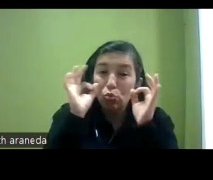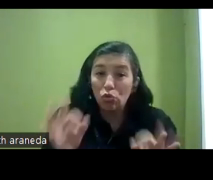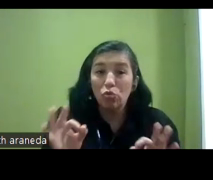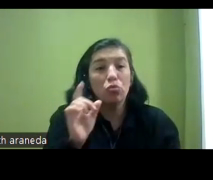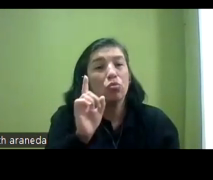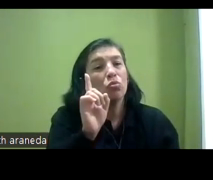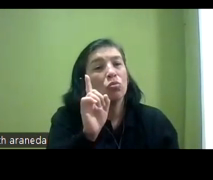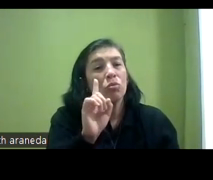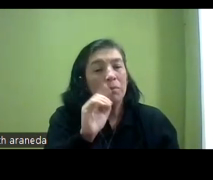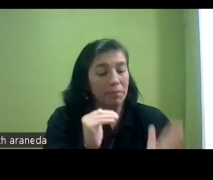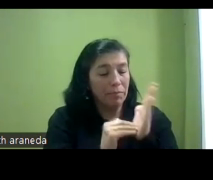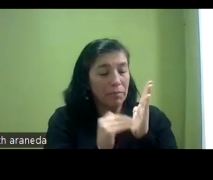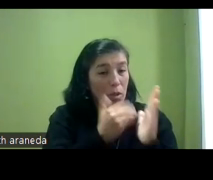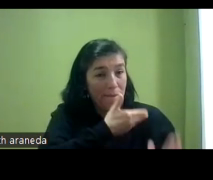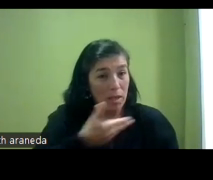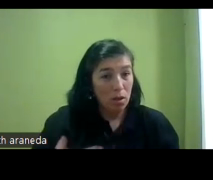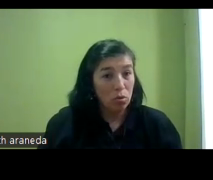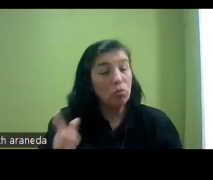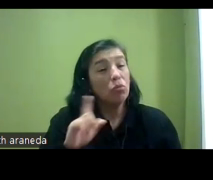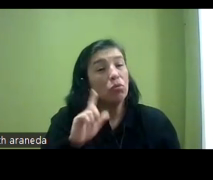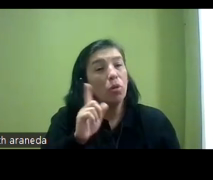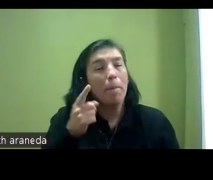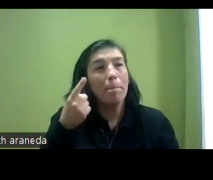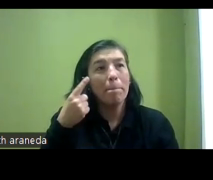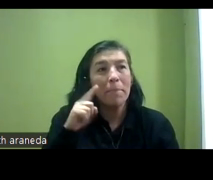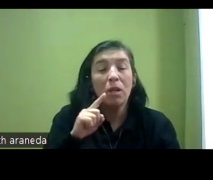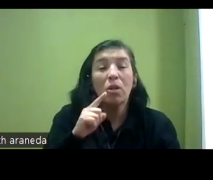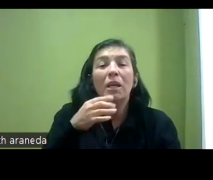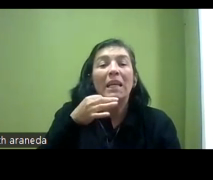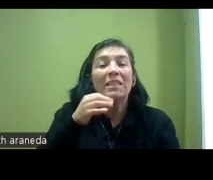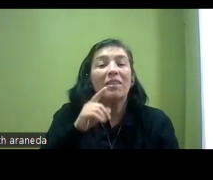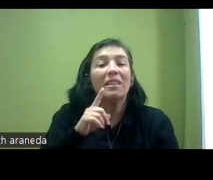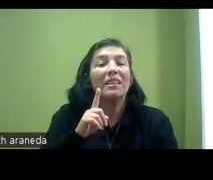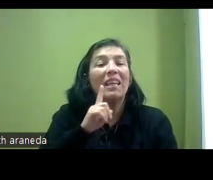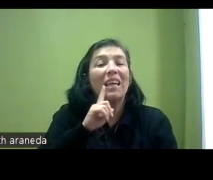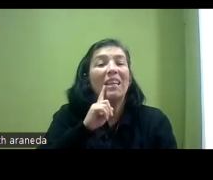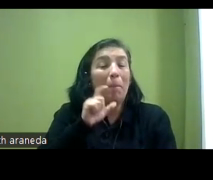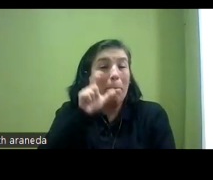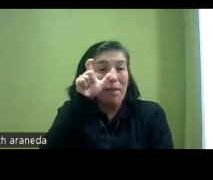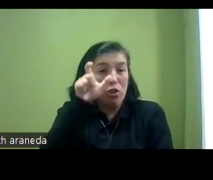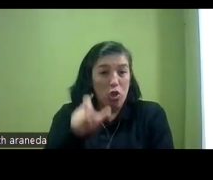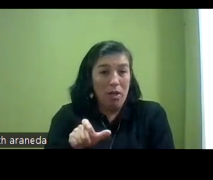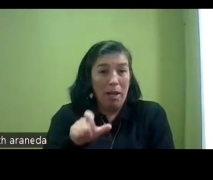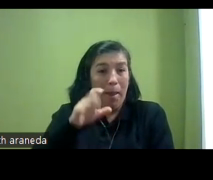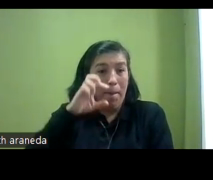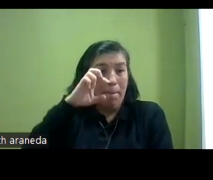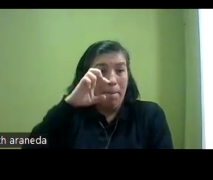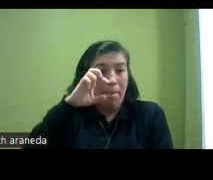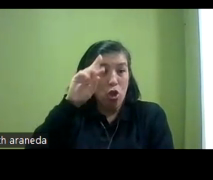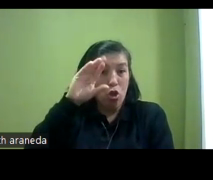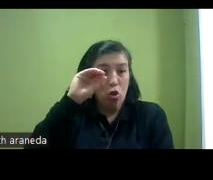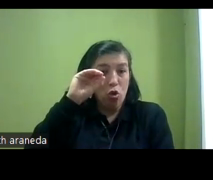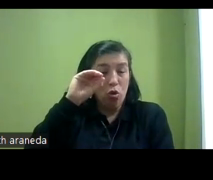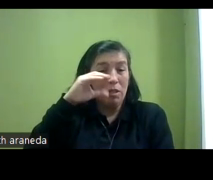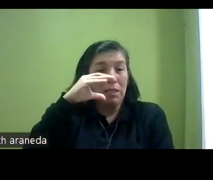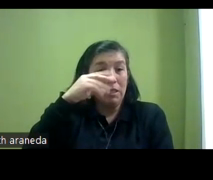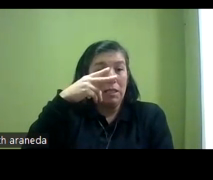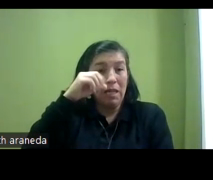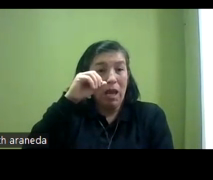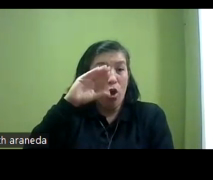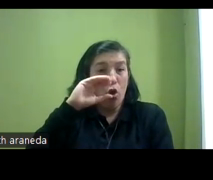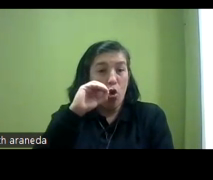de nivel estatal, sino que es el señor étnico, en este caso Pedro Chaco, o Pedro